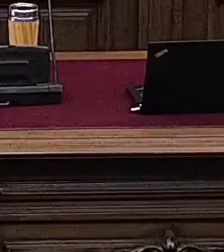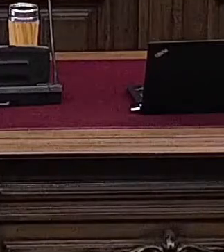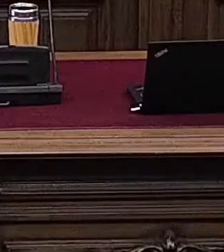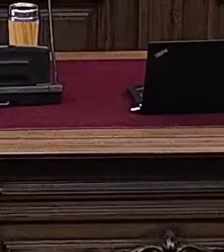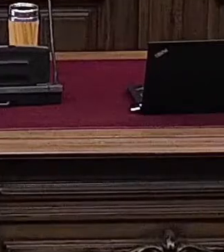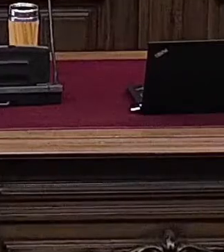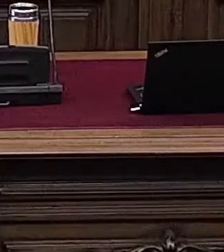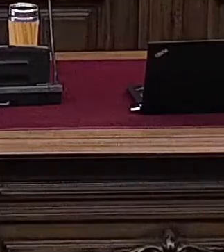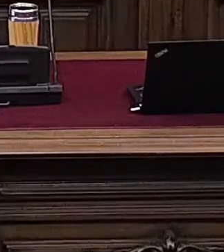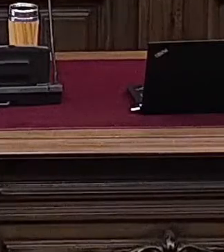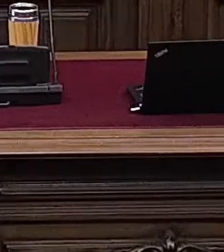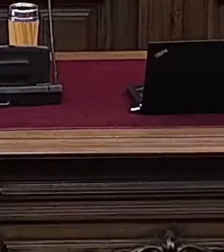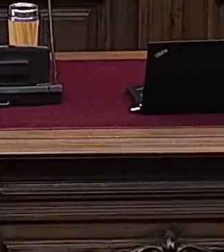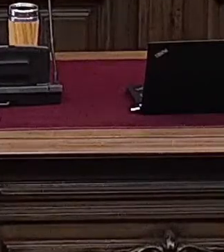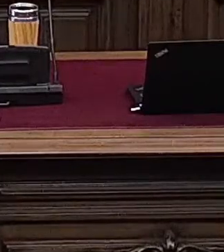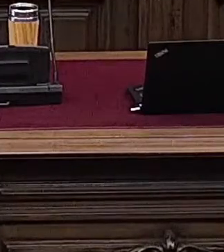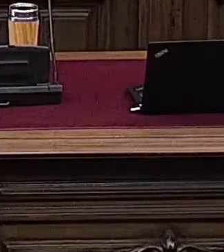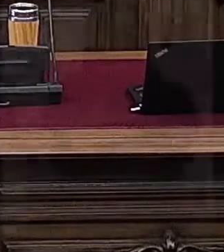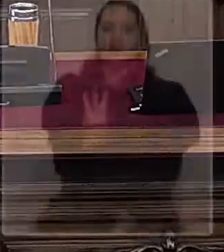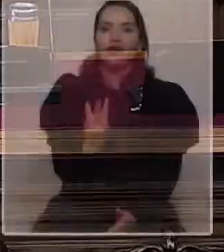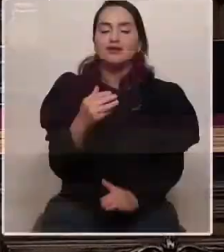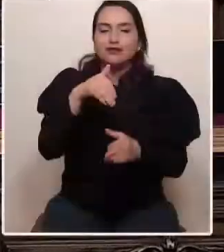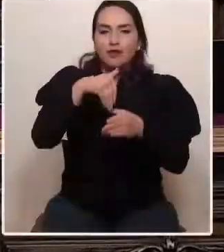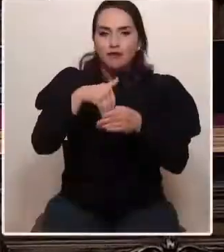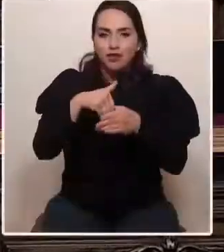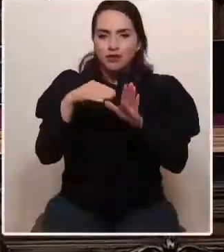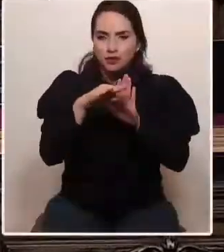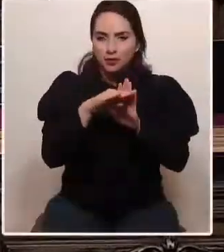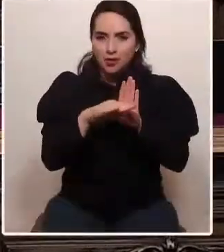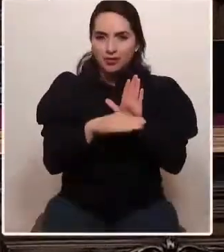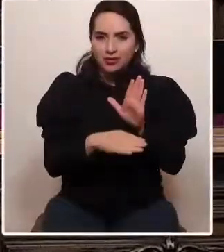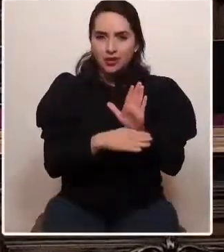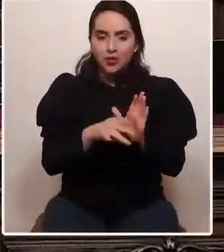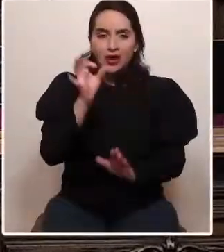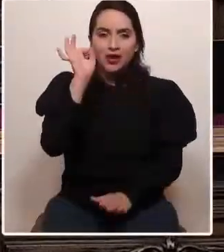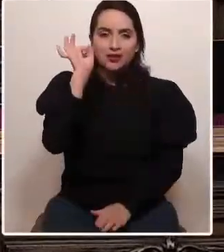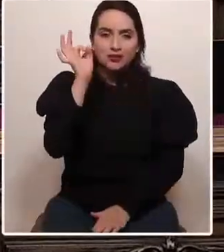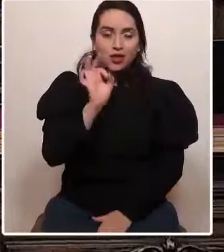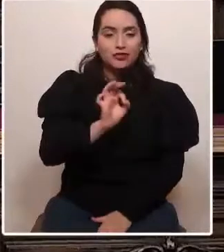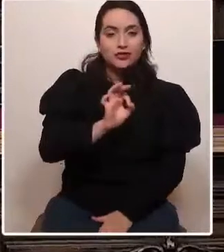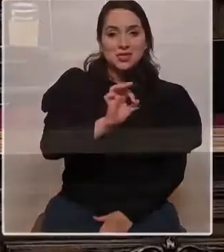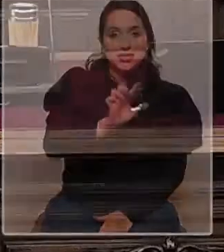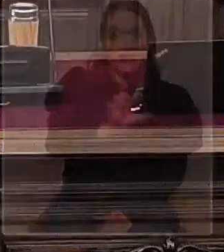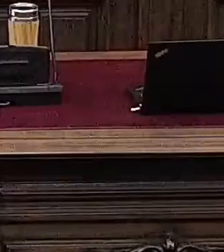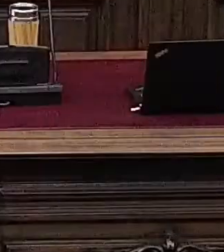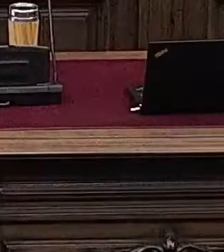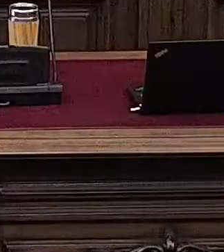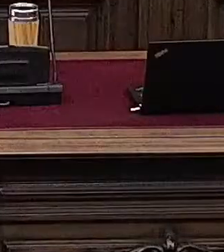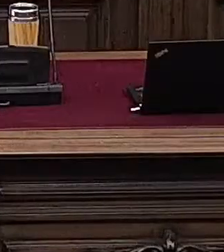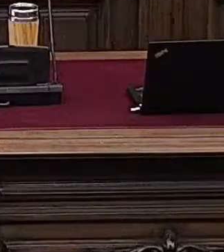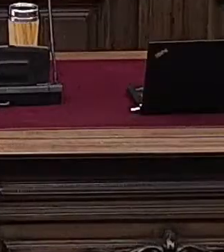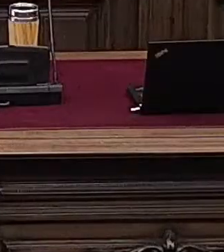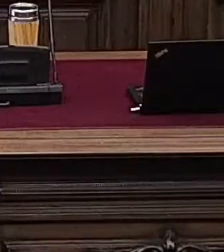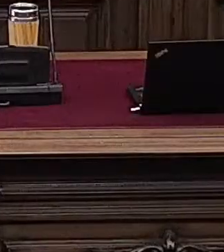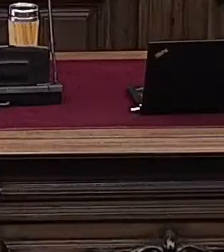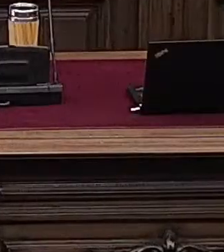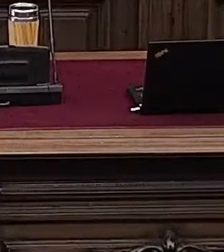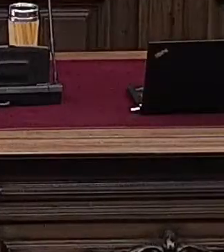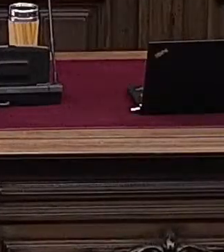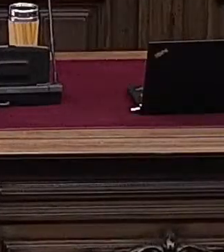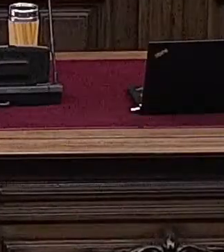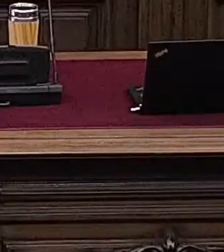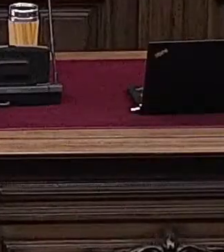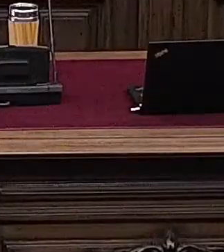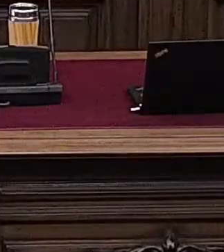de 2/3 en la votación particular en la sesión 79 del Pleno el 5 de abril pasado. Le damos